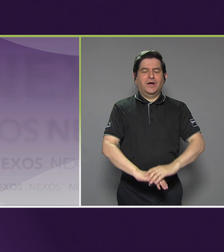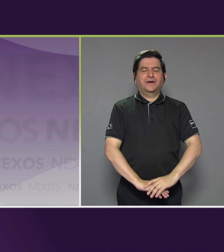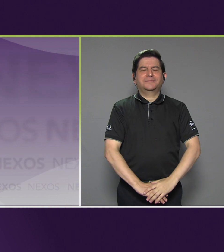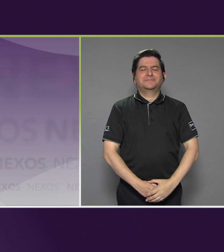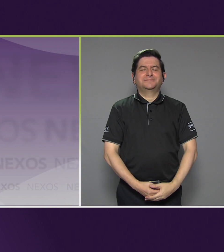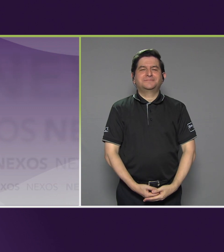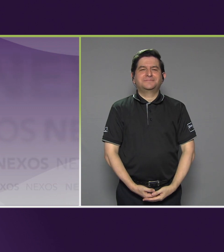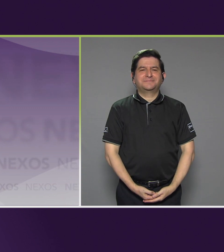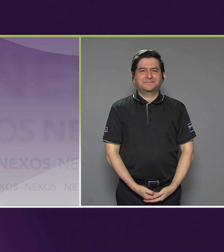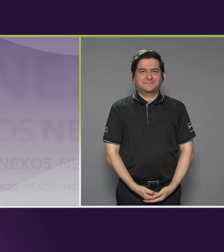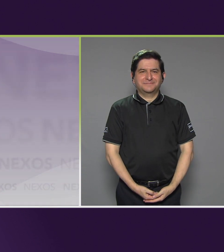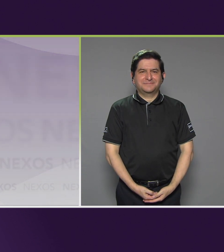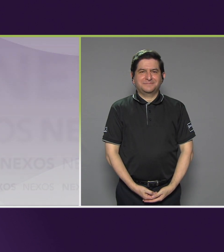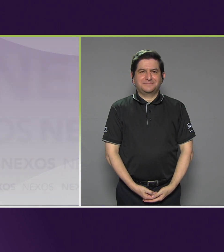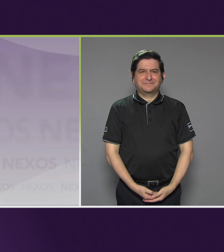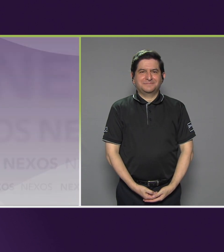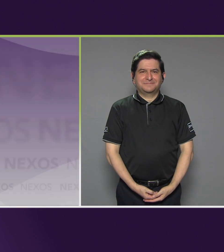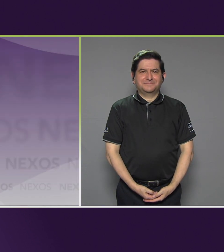10 metros.